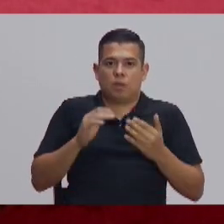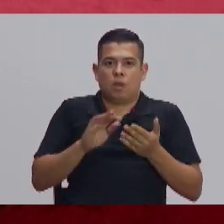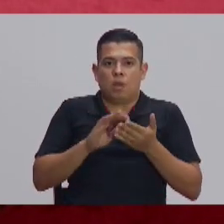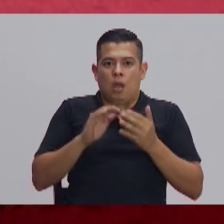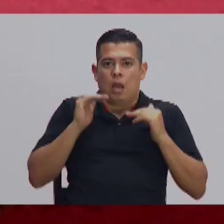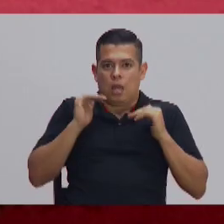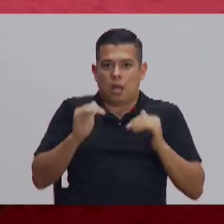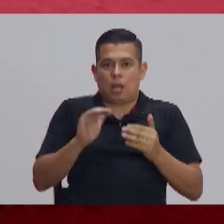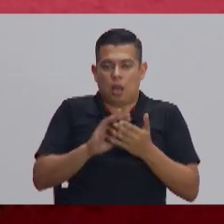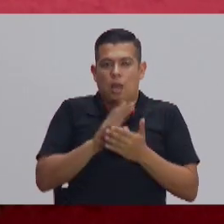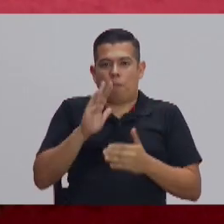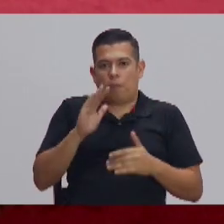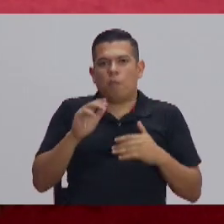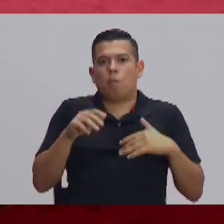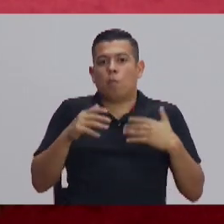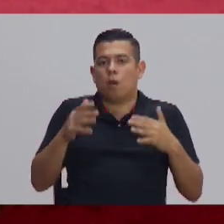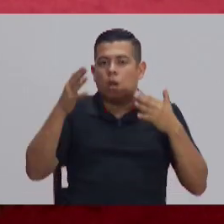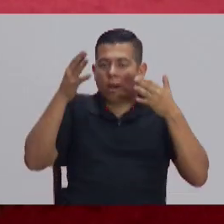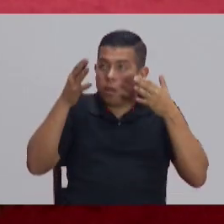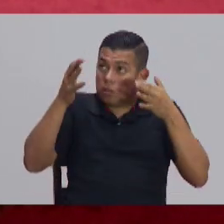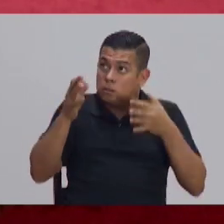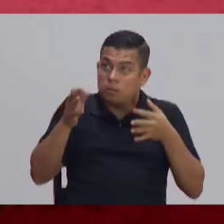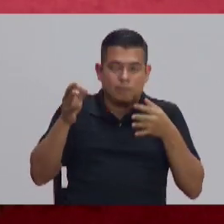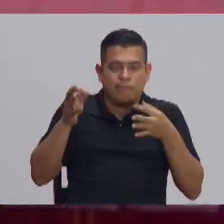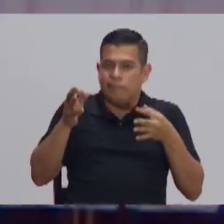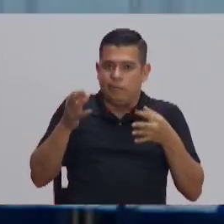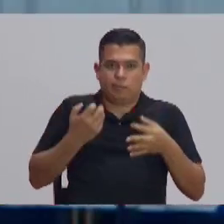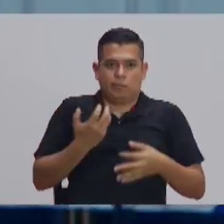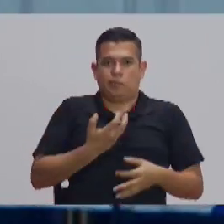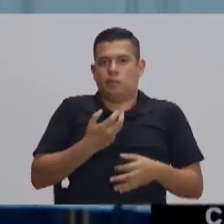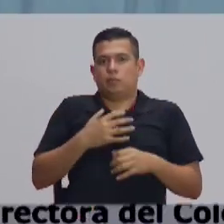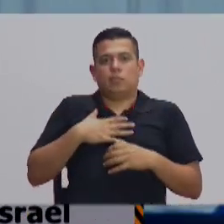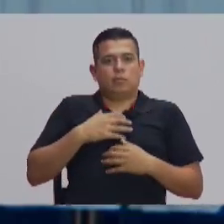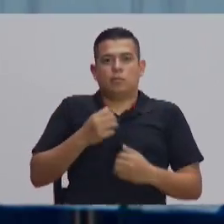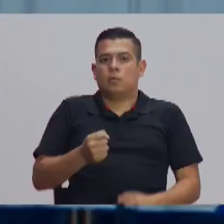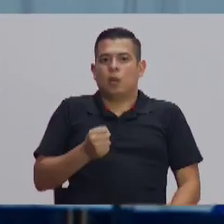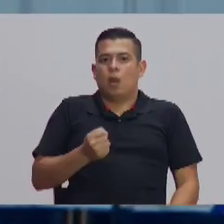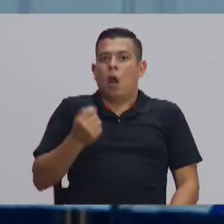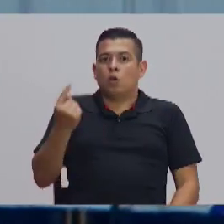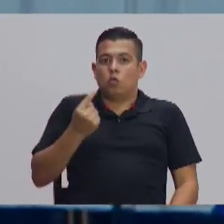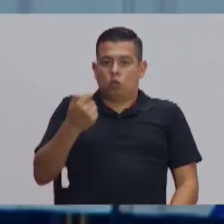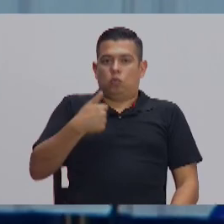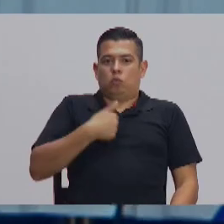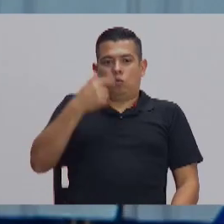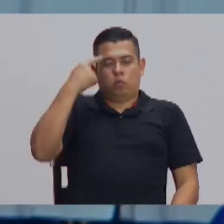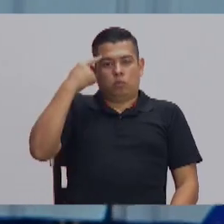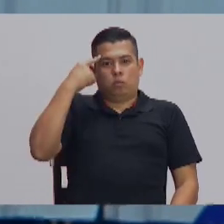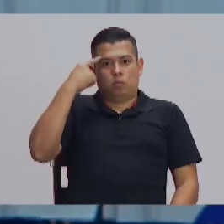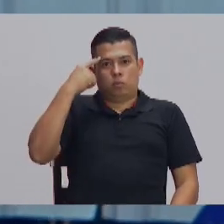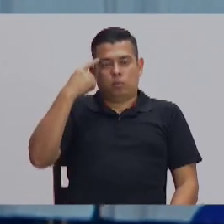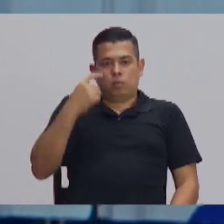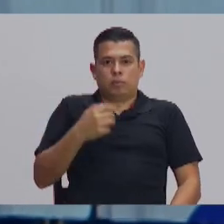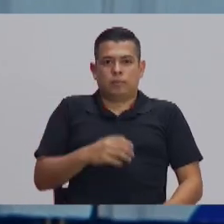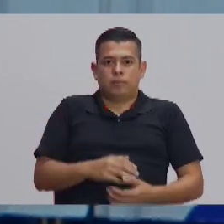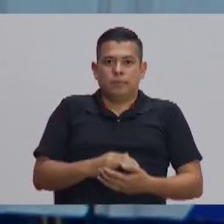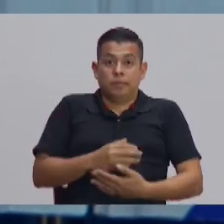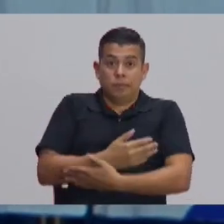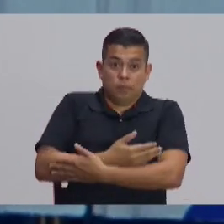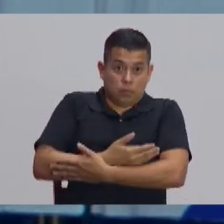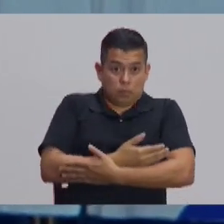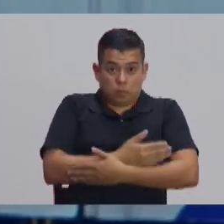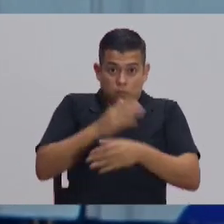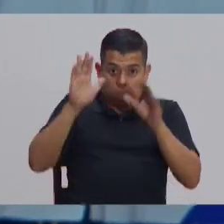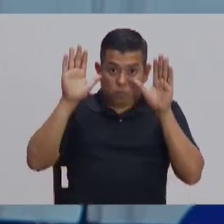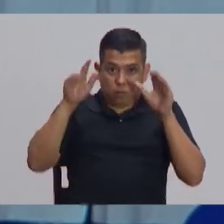porque no nos gusta hacer la voluntad de dios sino que sólo lo que decimos un hijo testarudo